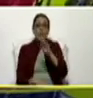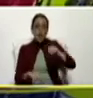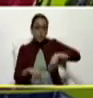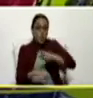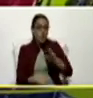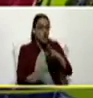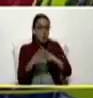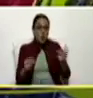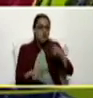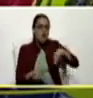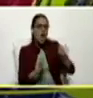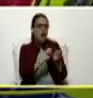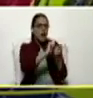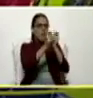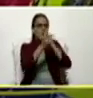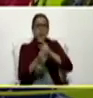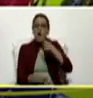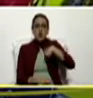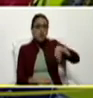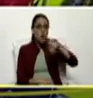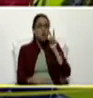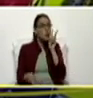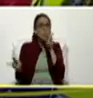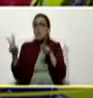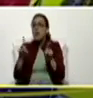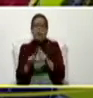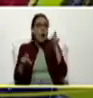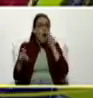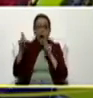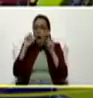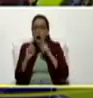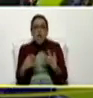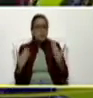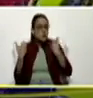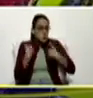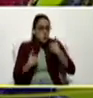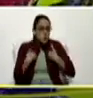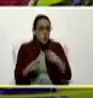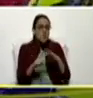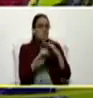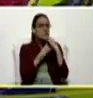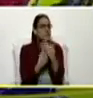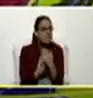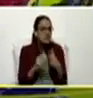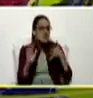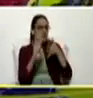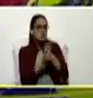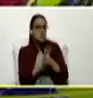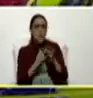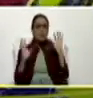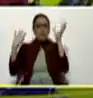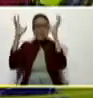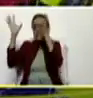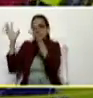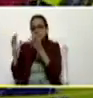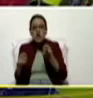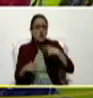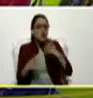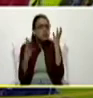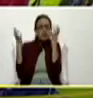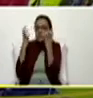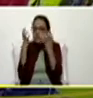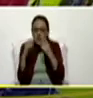nuestras calles nos veíamos en lágrimas nos veíamos en desesperanza nos veíamos presidente en